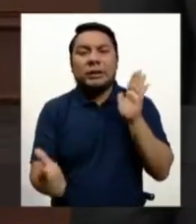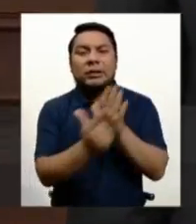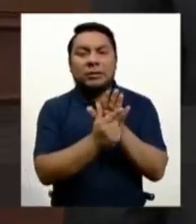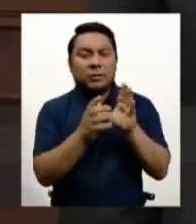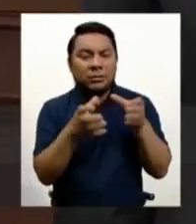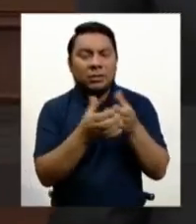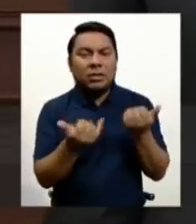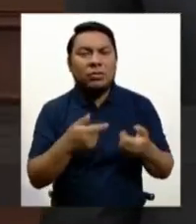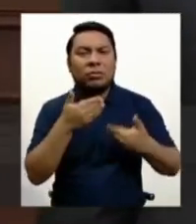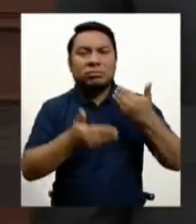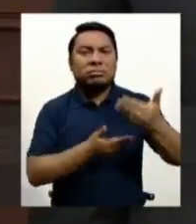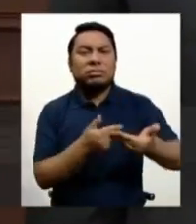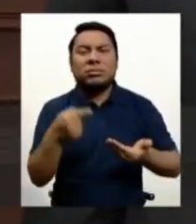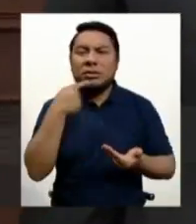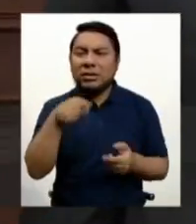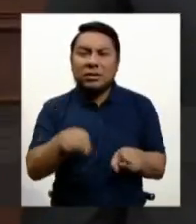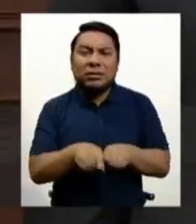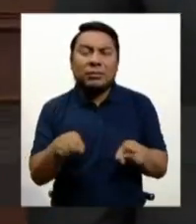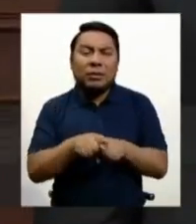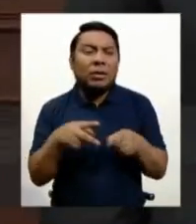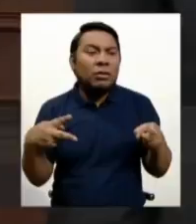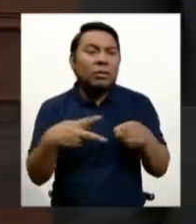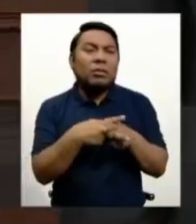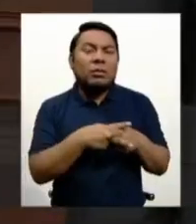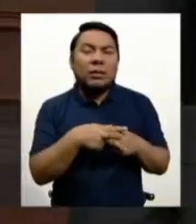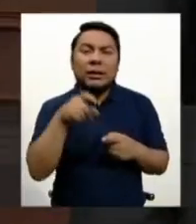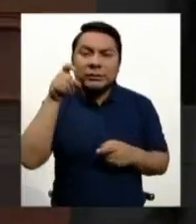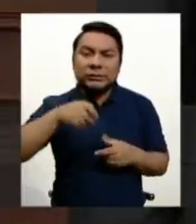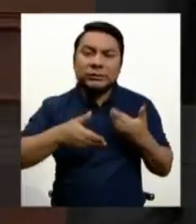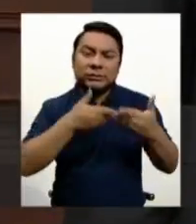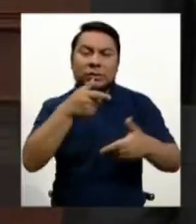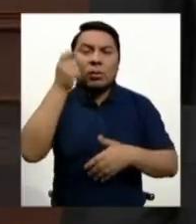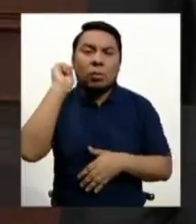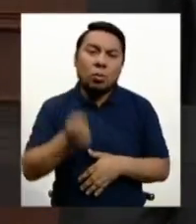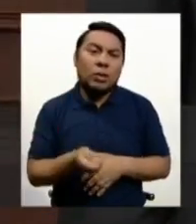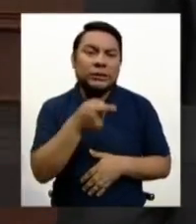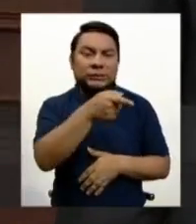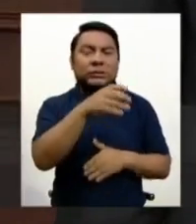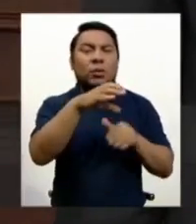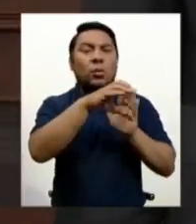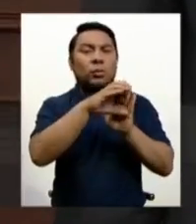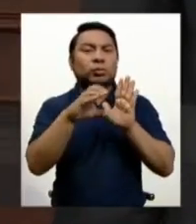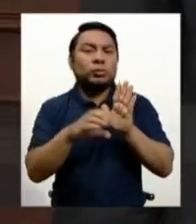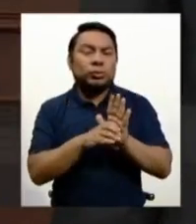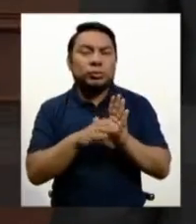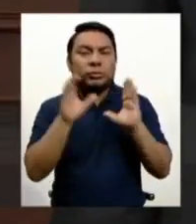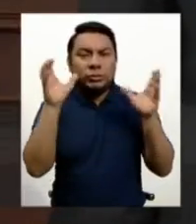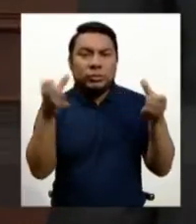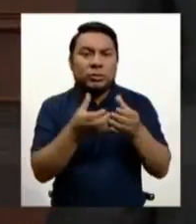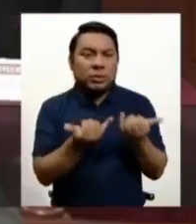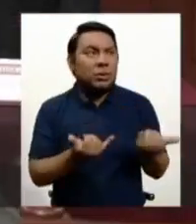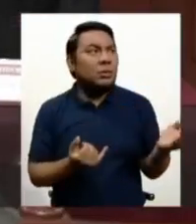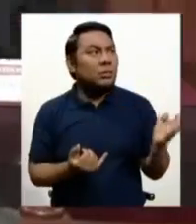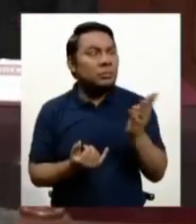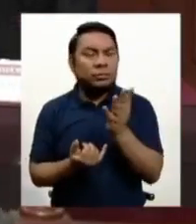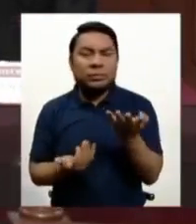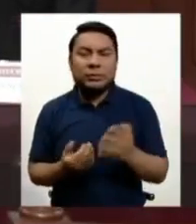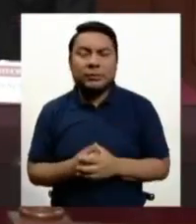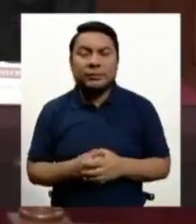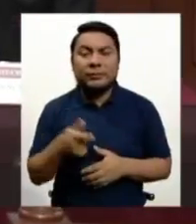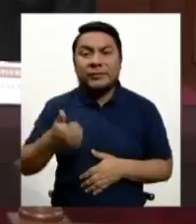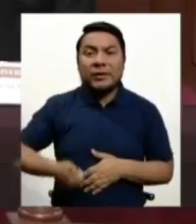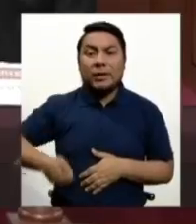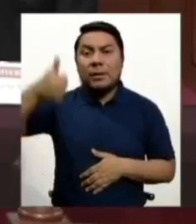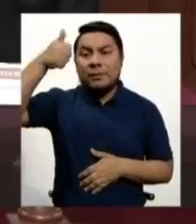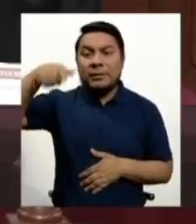que lesiona el debido proceso de los jueces constitucionales aquí presentes. El